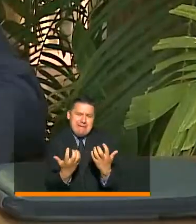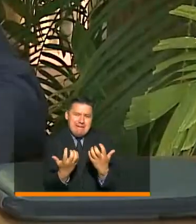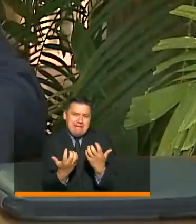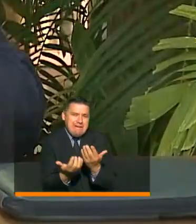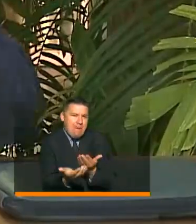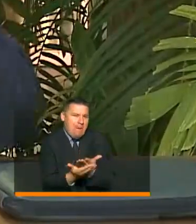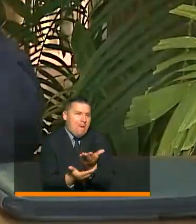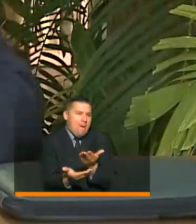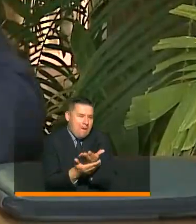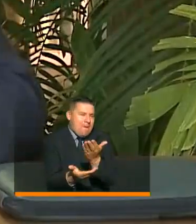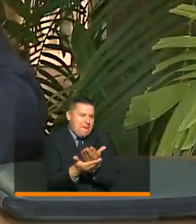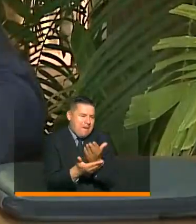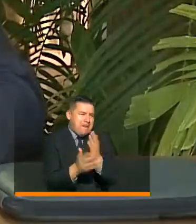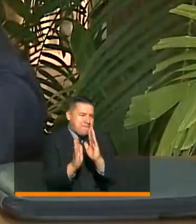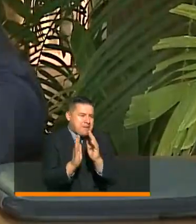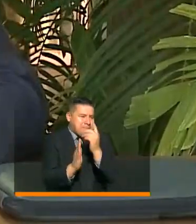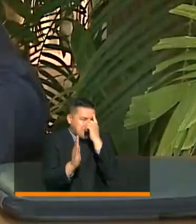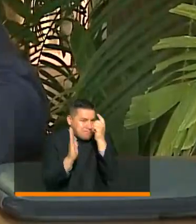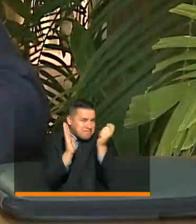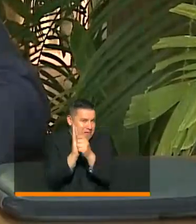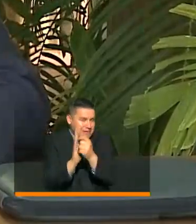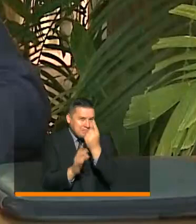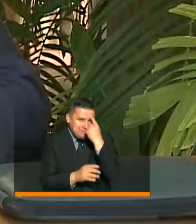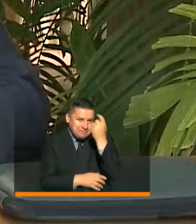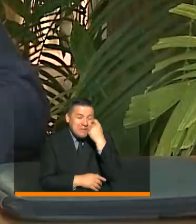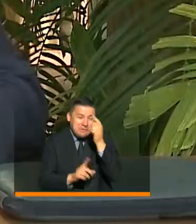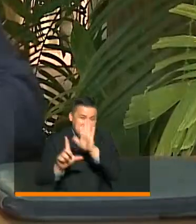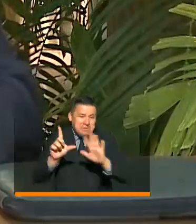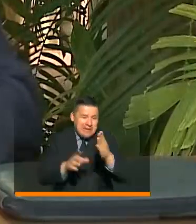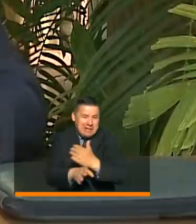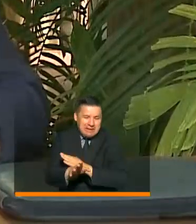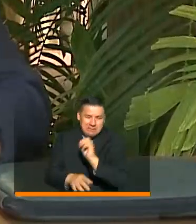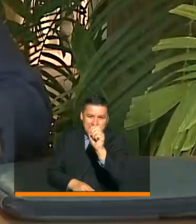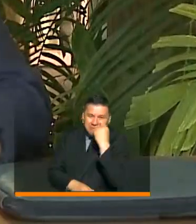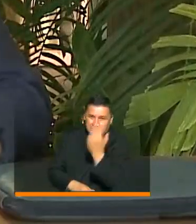unas recomendaciones, pero quisiera que primero viéramos un video.